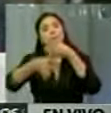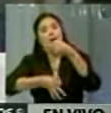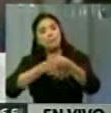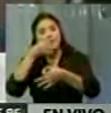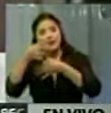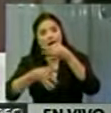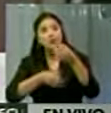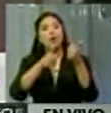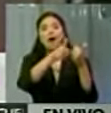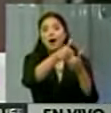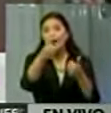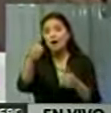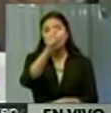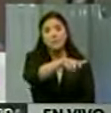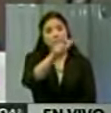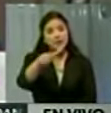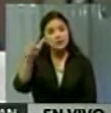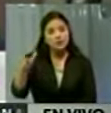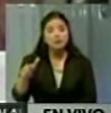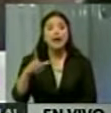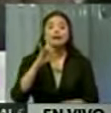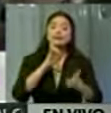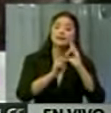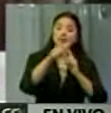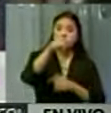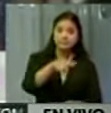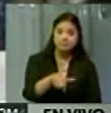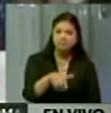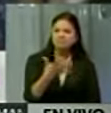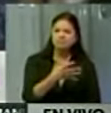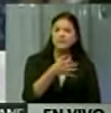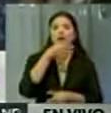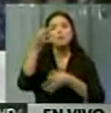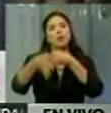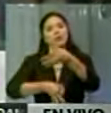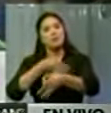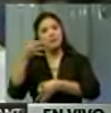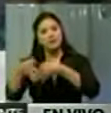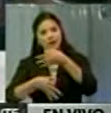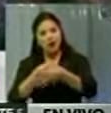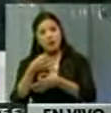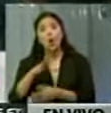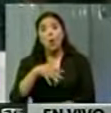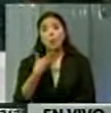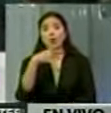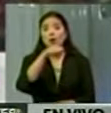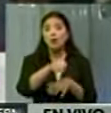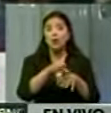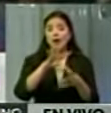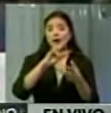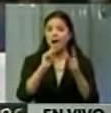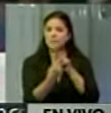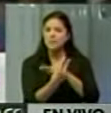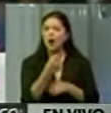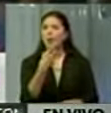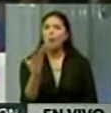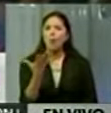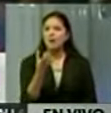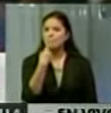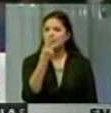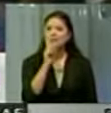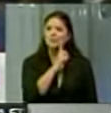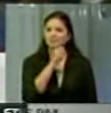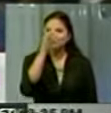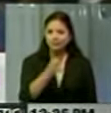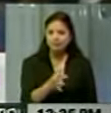una y a cada uno de los ciudadanos y las ciudadanas que llaman acá para que puedan hacer la conversión de cuál es el medicamento que